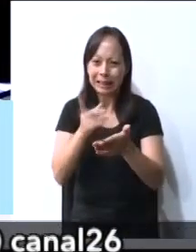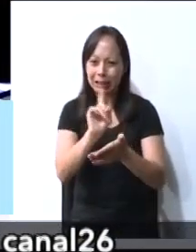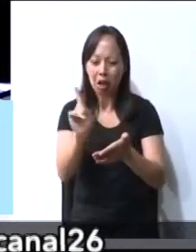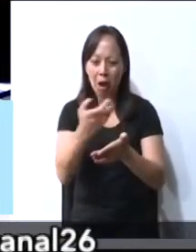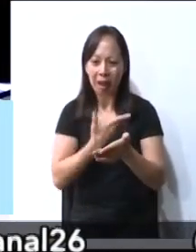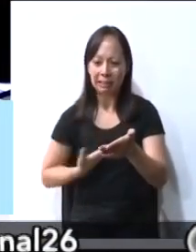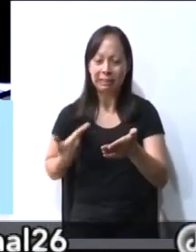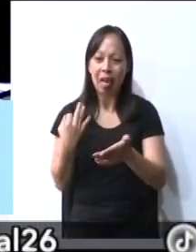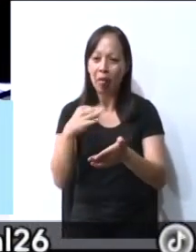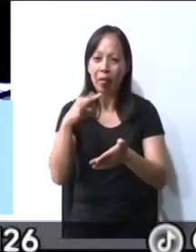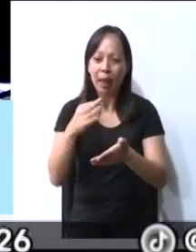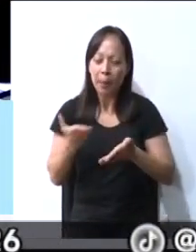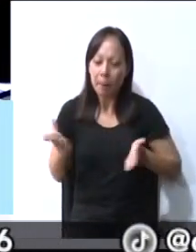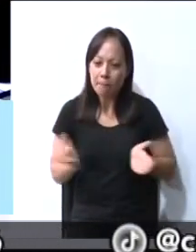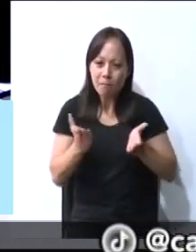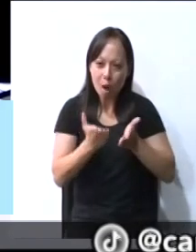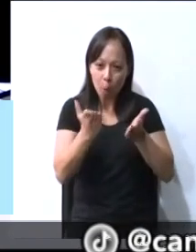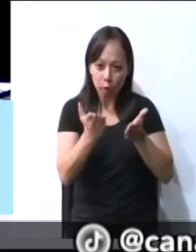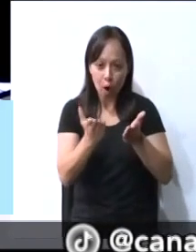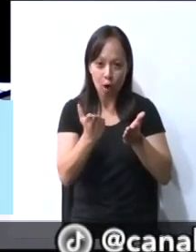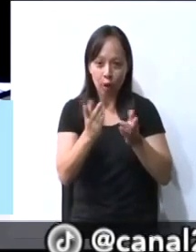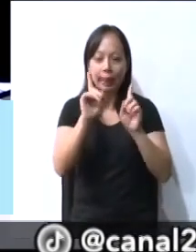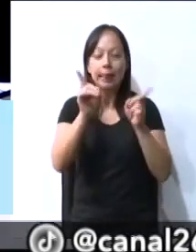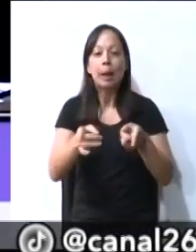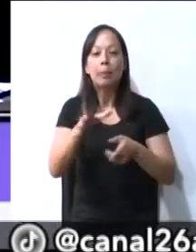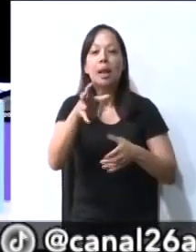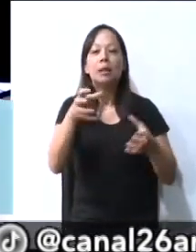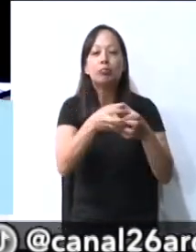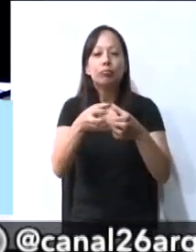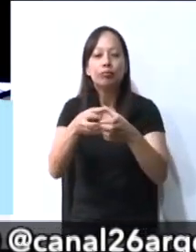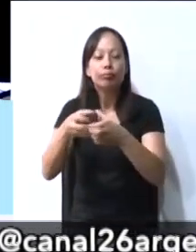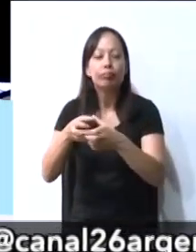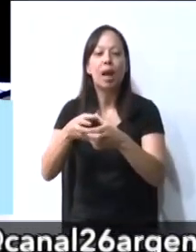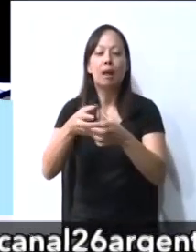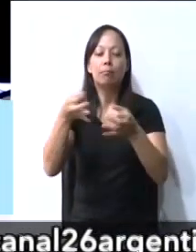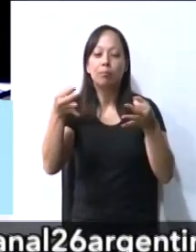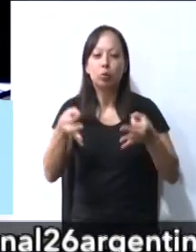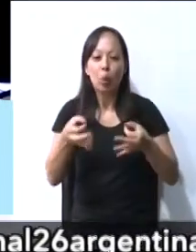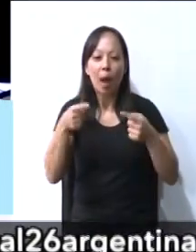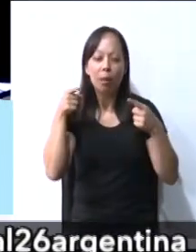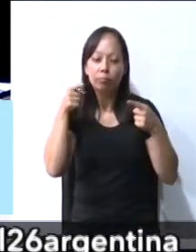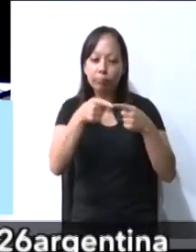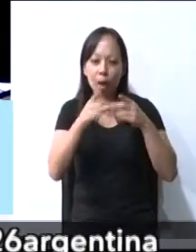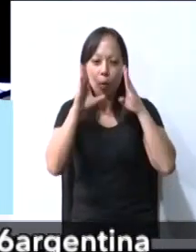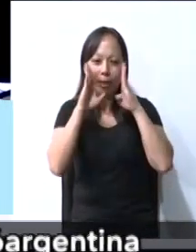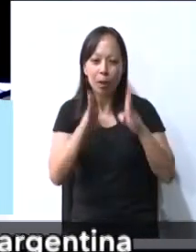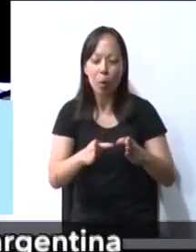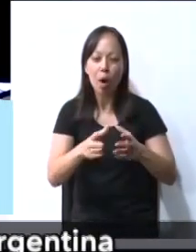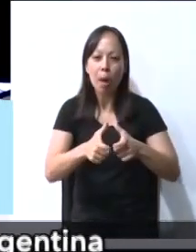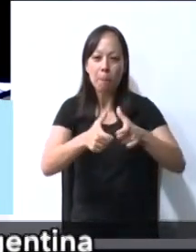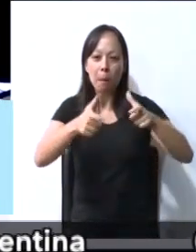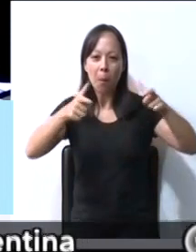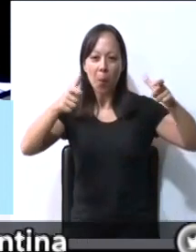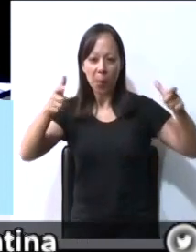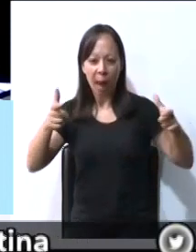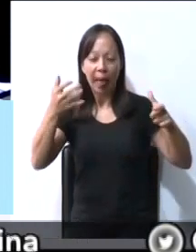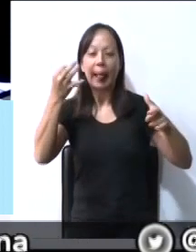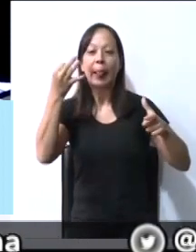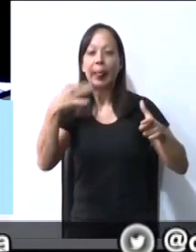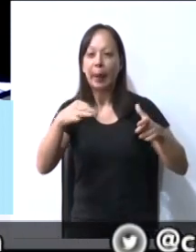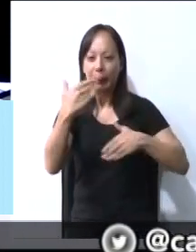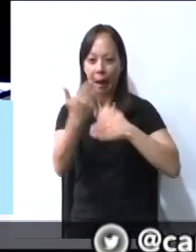promotor, tiene que ser el que identifique a los sectores estratégicos con mayor potencial de crecimiento y tiene que acompañarlos en su